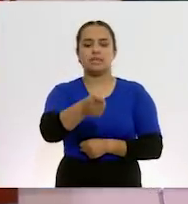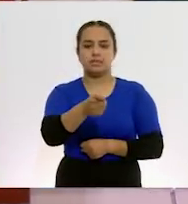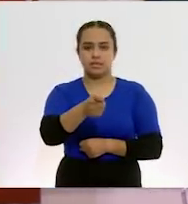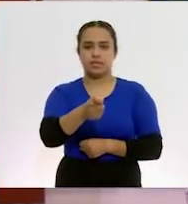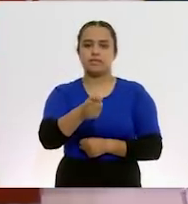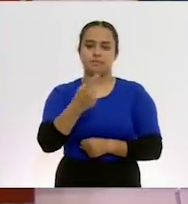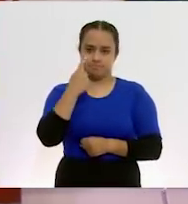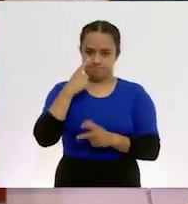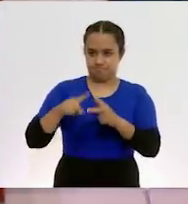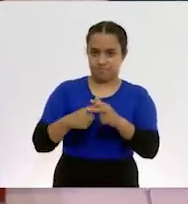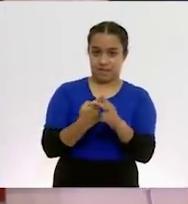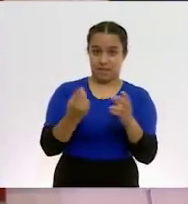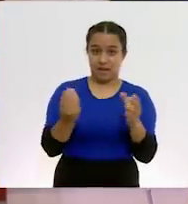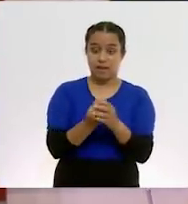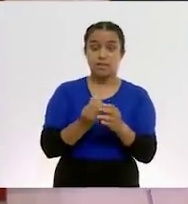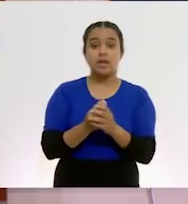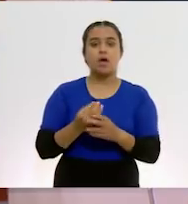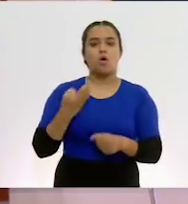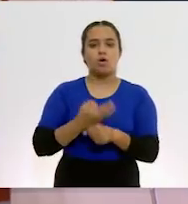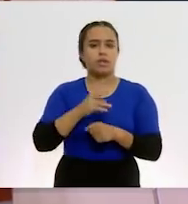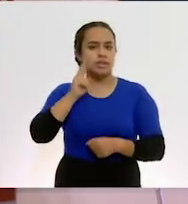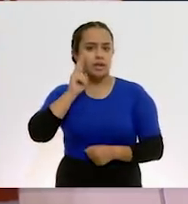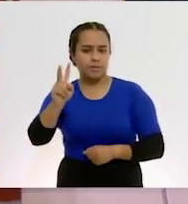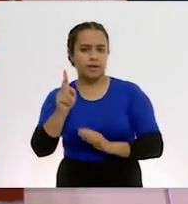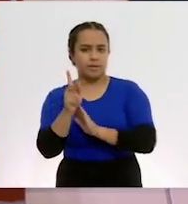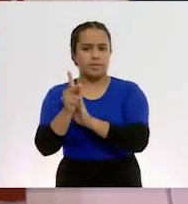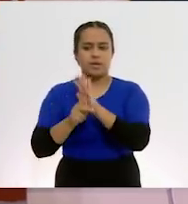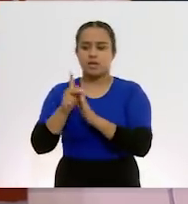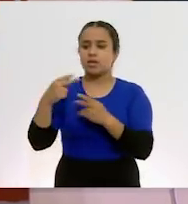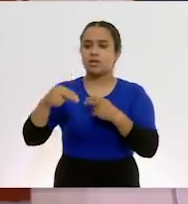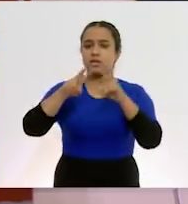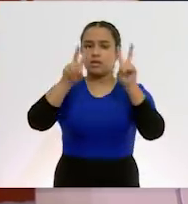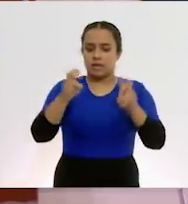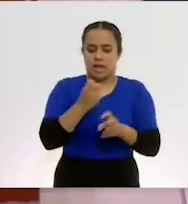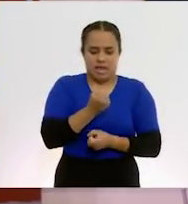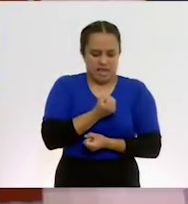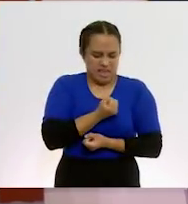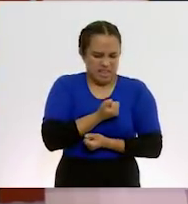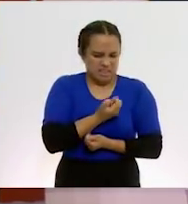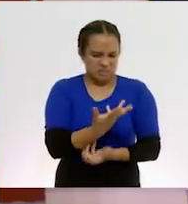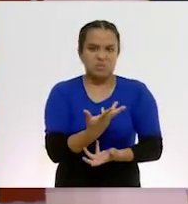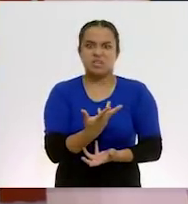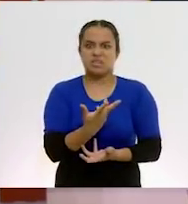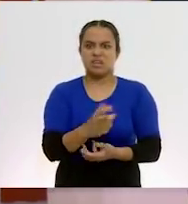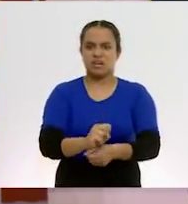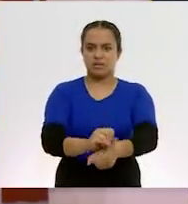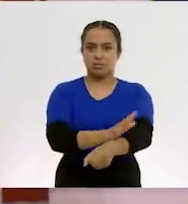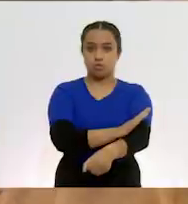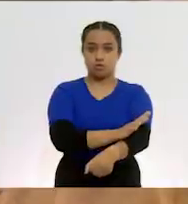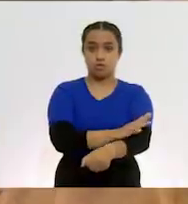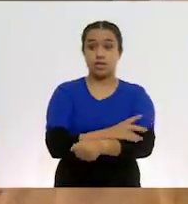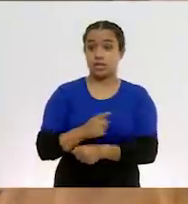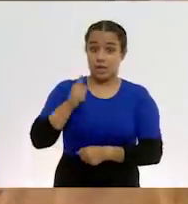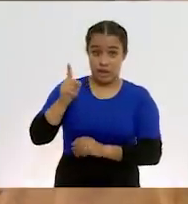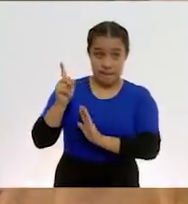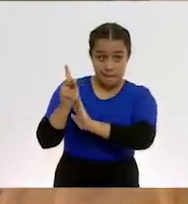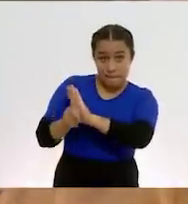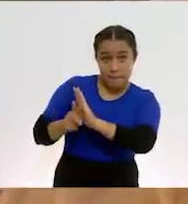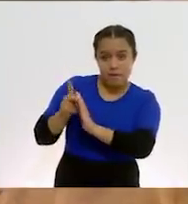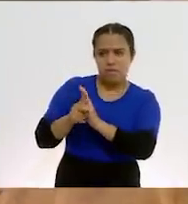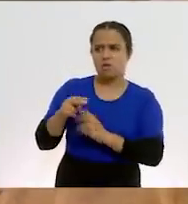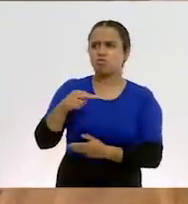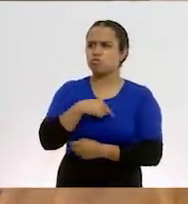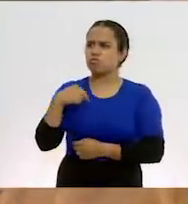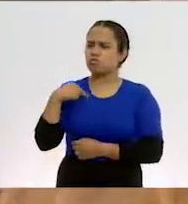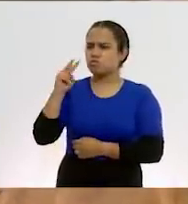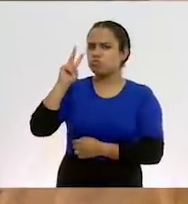inicio a nuestra clase, primero vamos a ver el video que se titula Expresando nuestras emociones. En este video vamos a poder